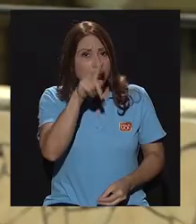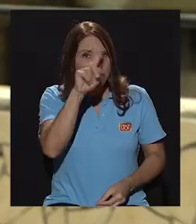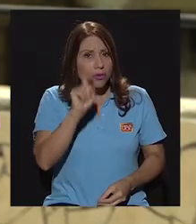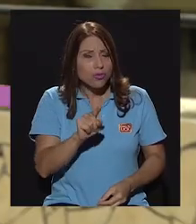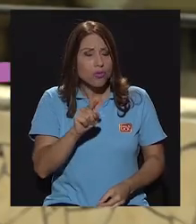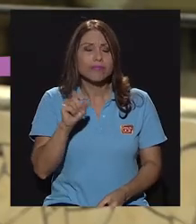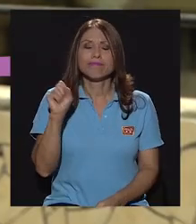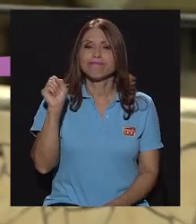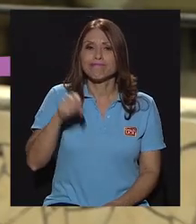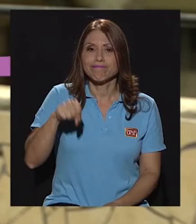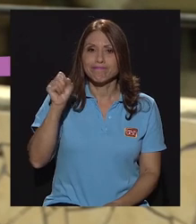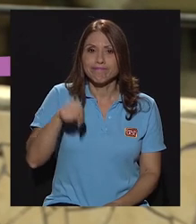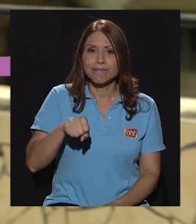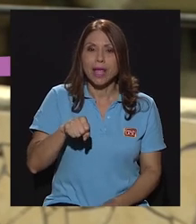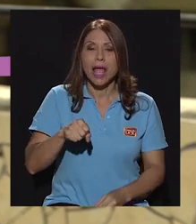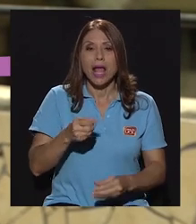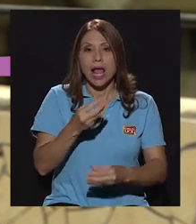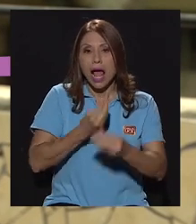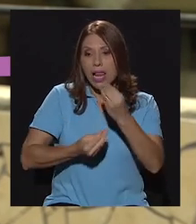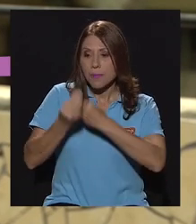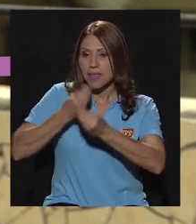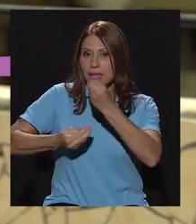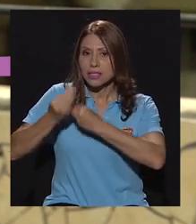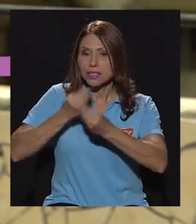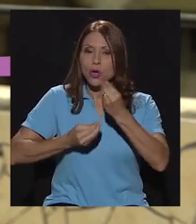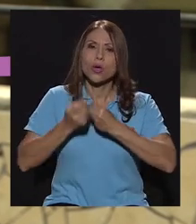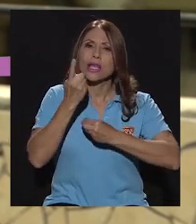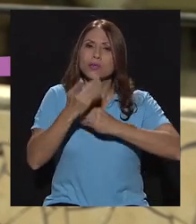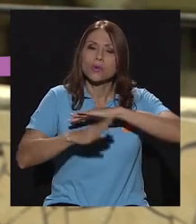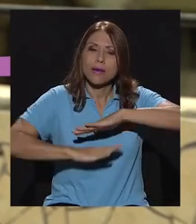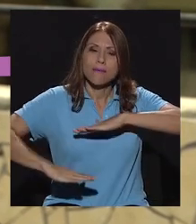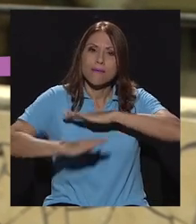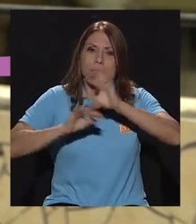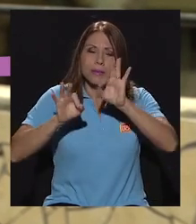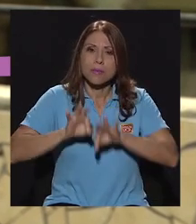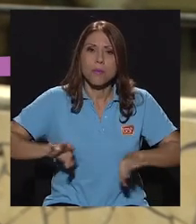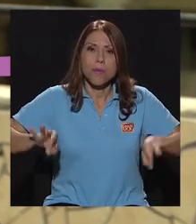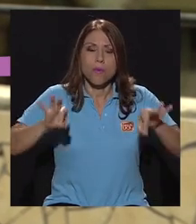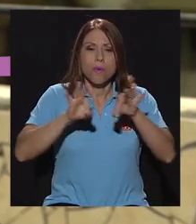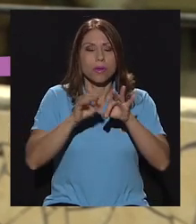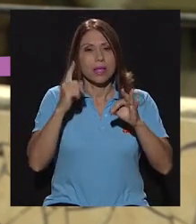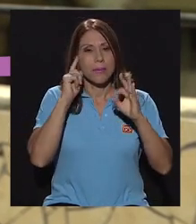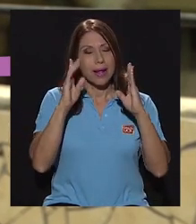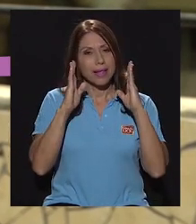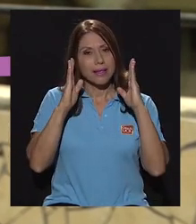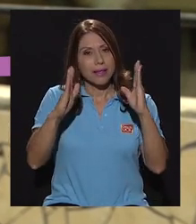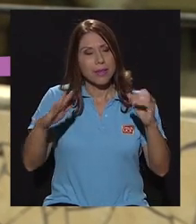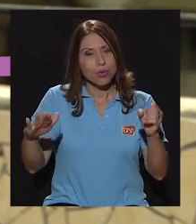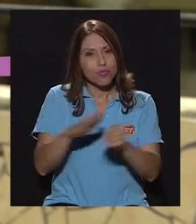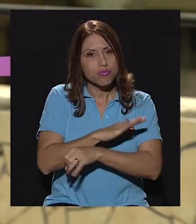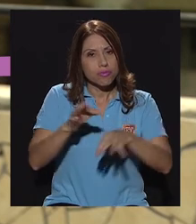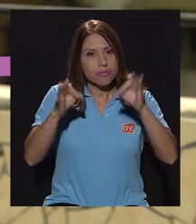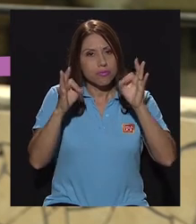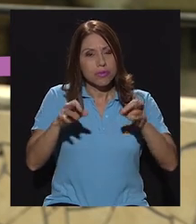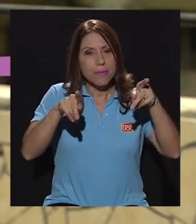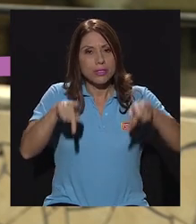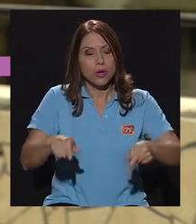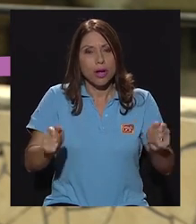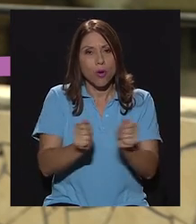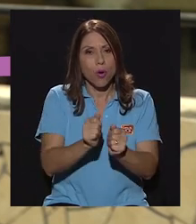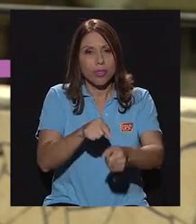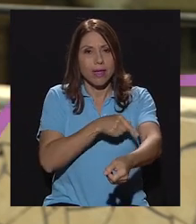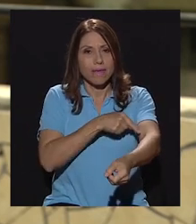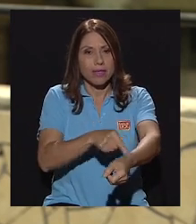Sí, claro. La alimentación es uno de los pilares del tratamiento integral de la persona con